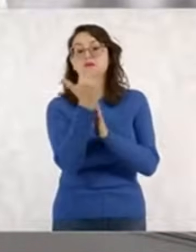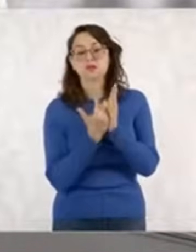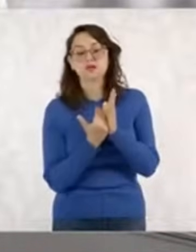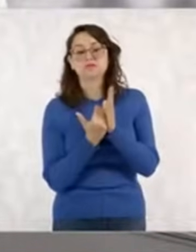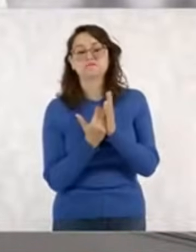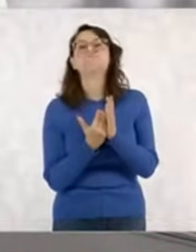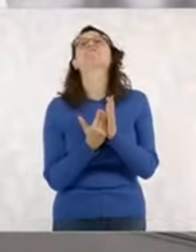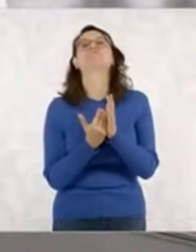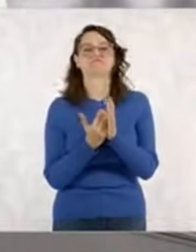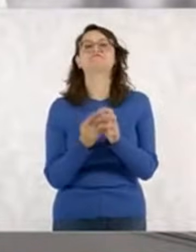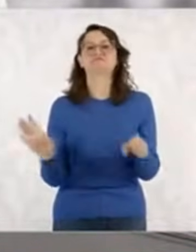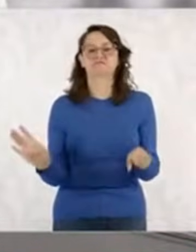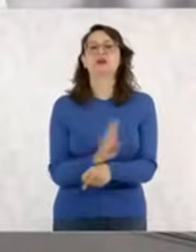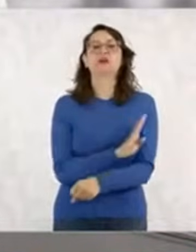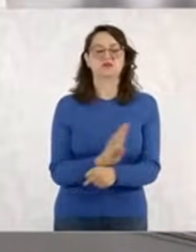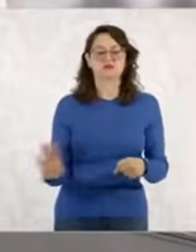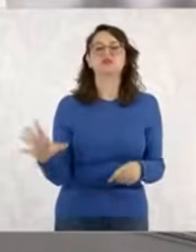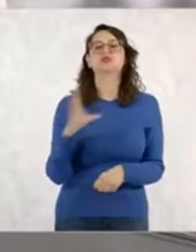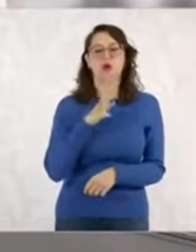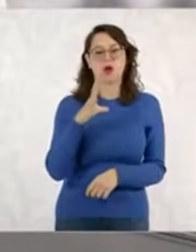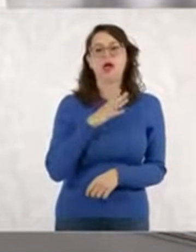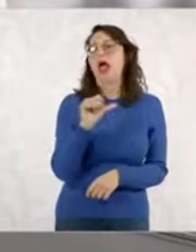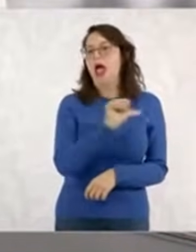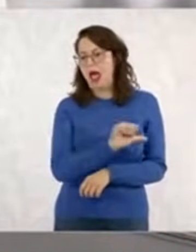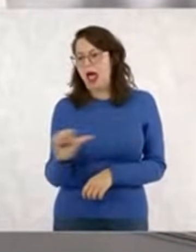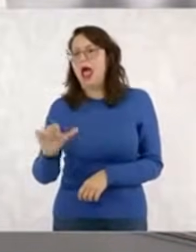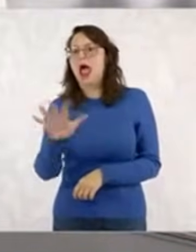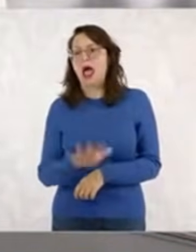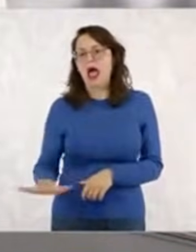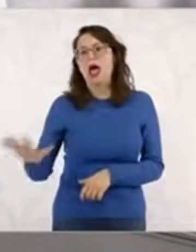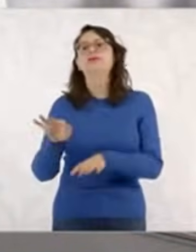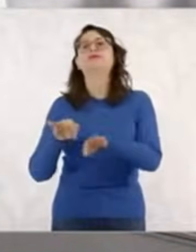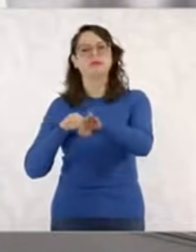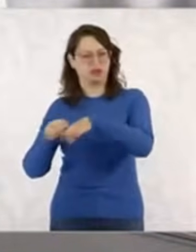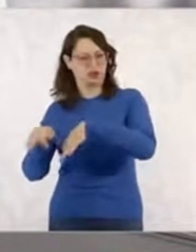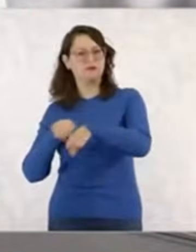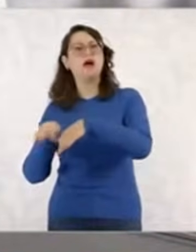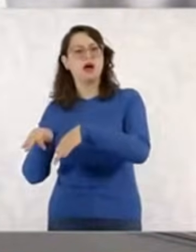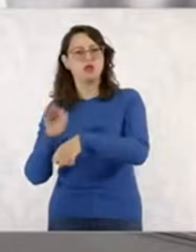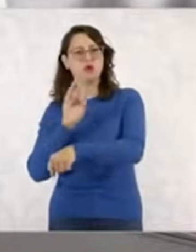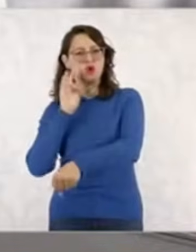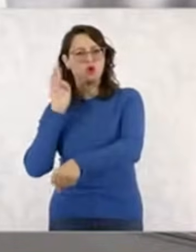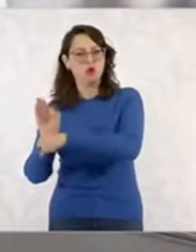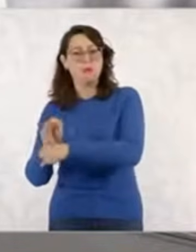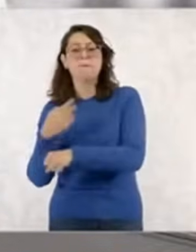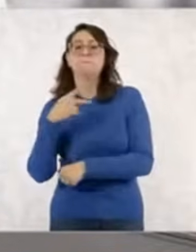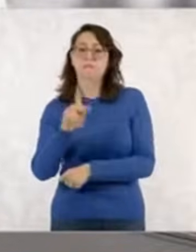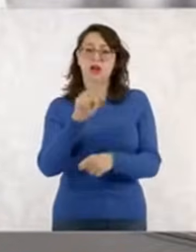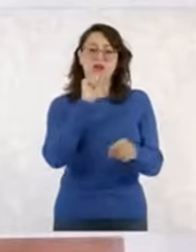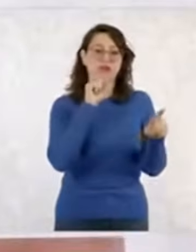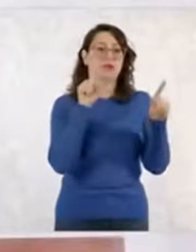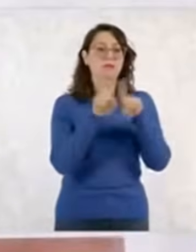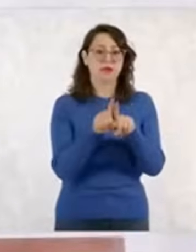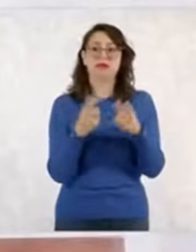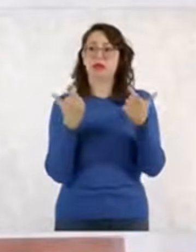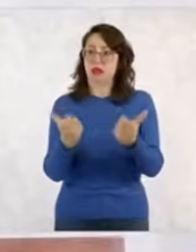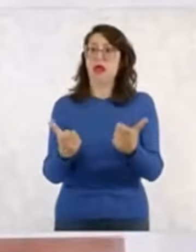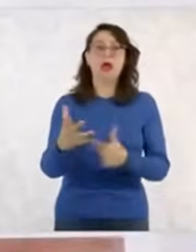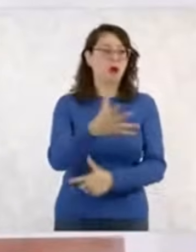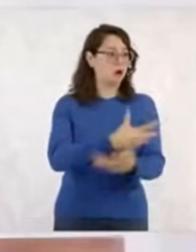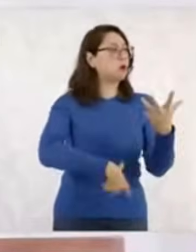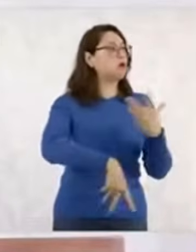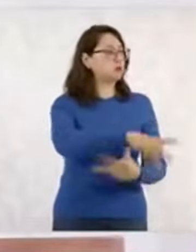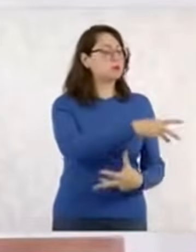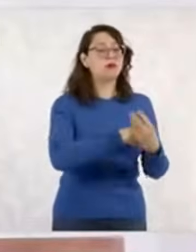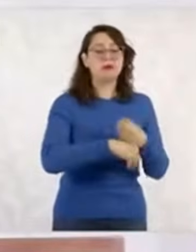los trabajadores, sino también para las unidades económicas y para la economía en general. La reducción